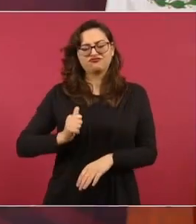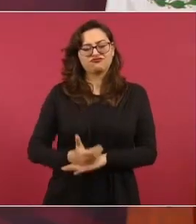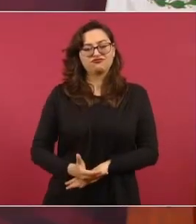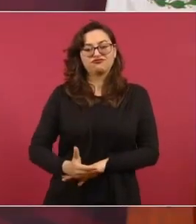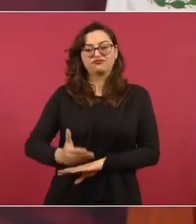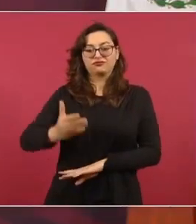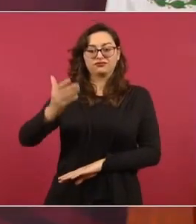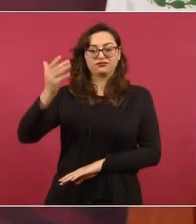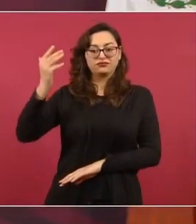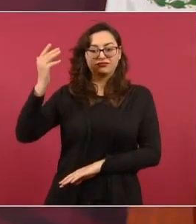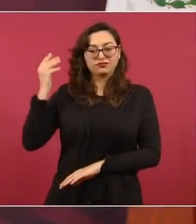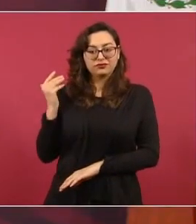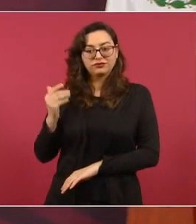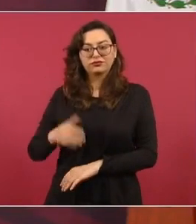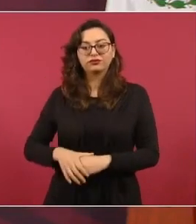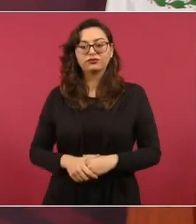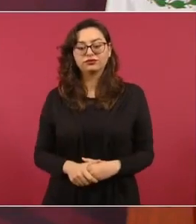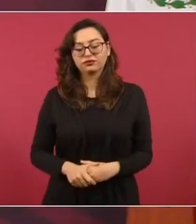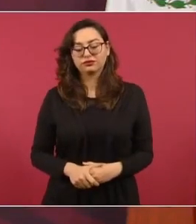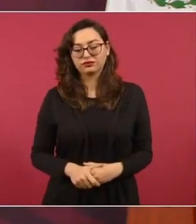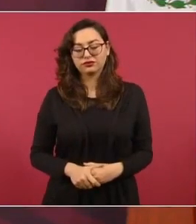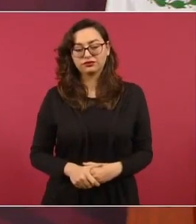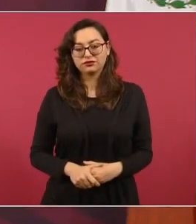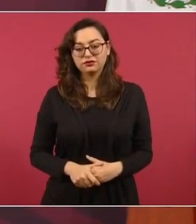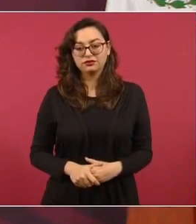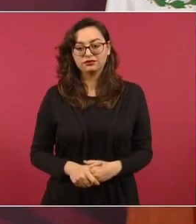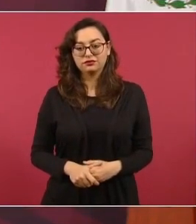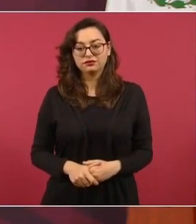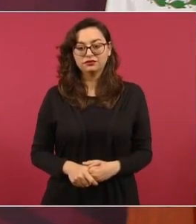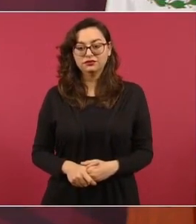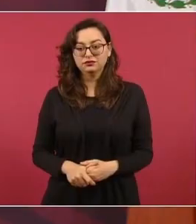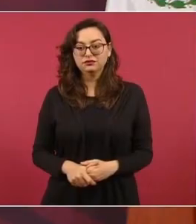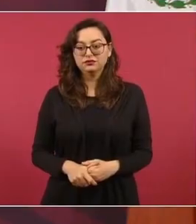anteriores, de civilizaciones anteriores.